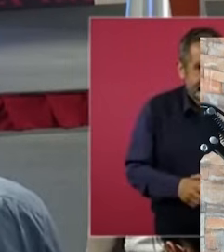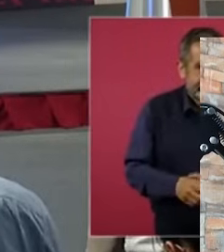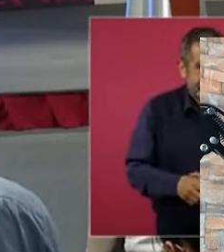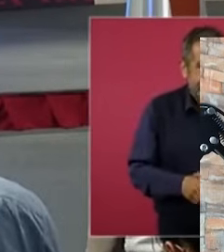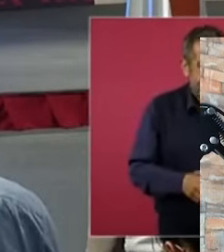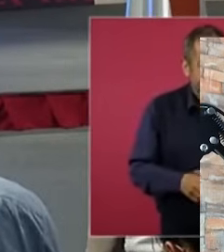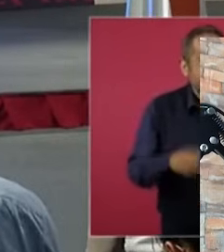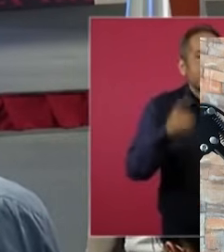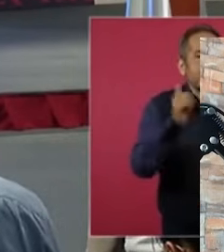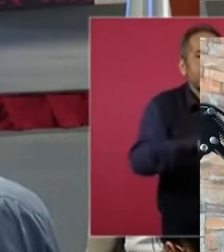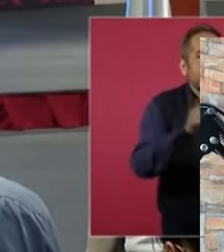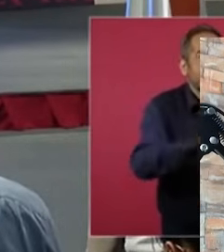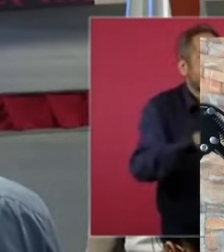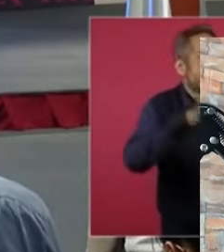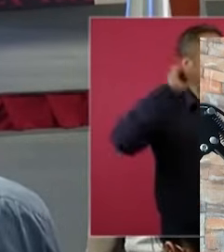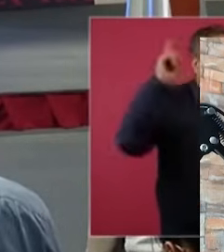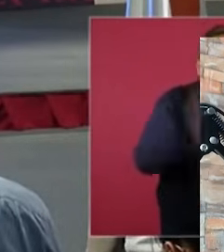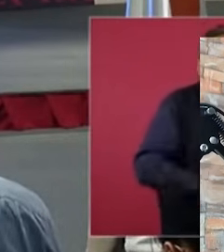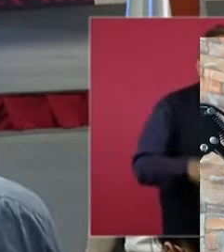pensiones?